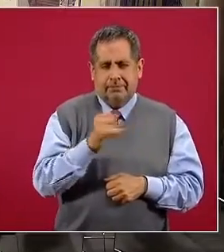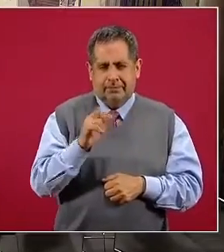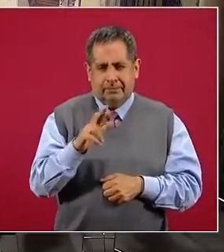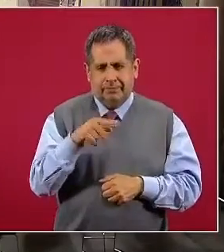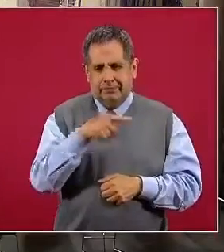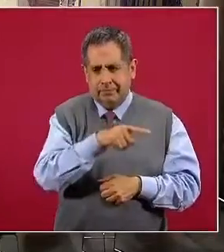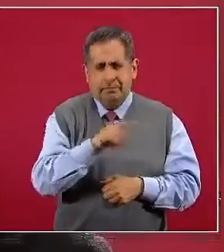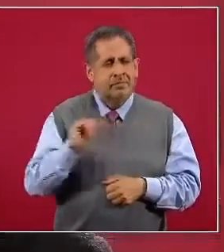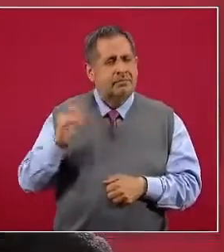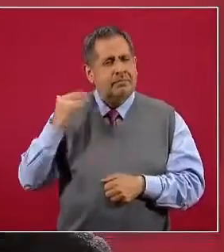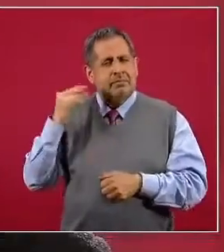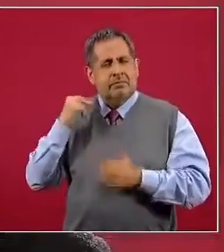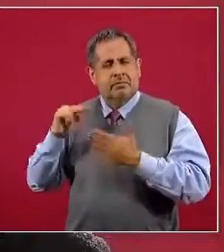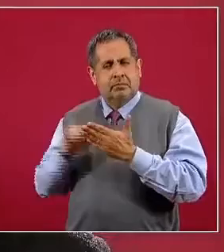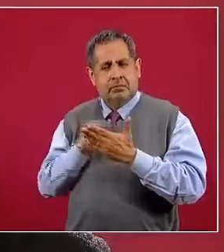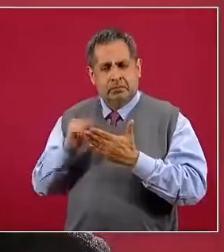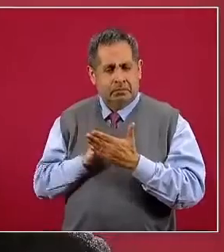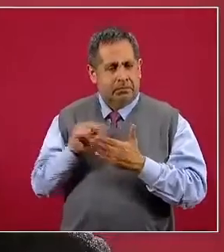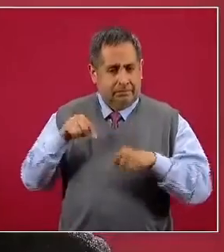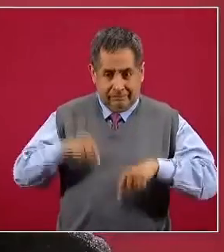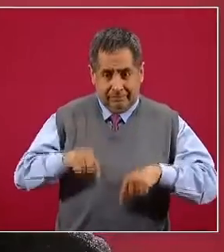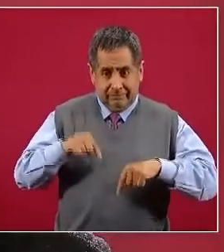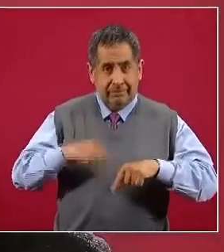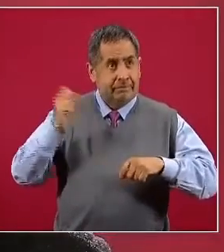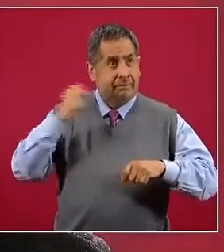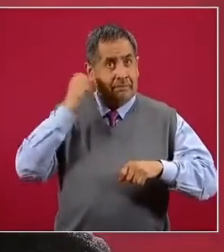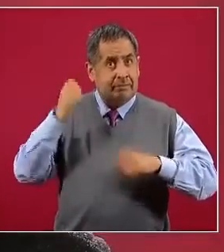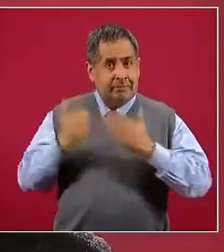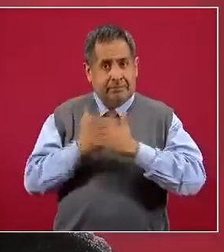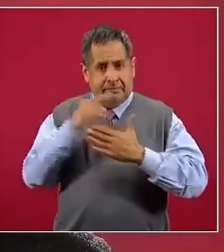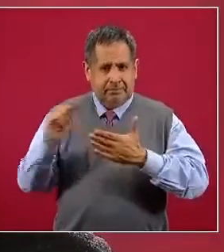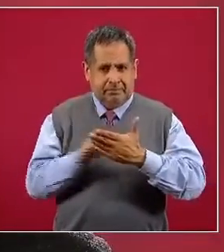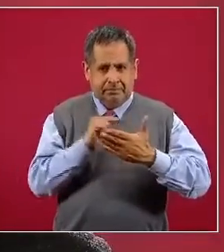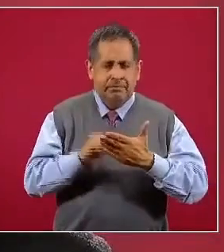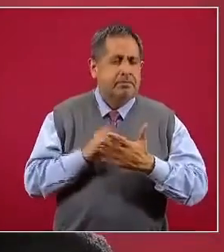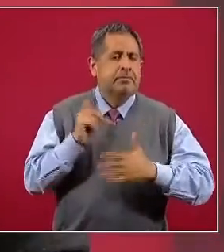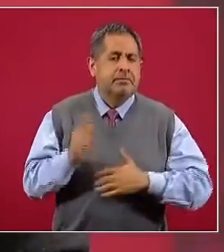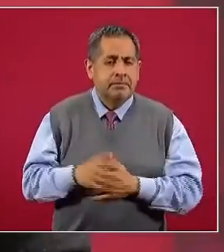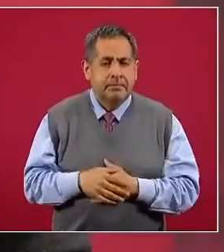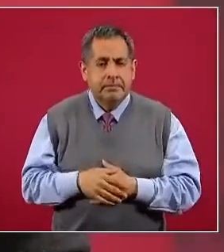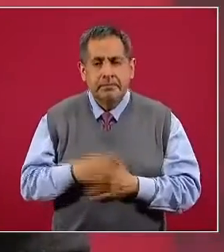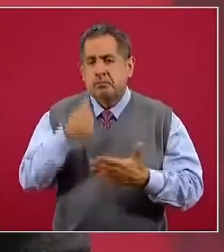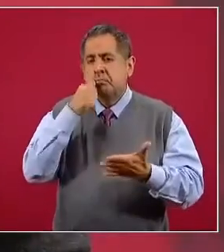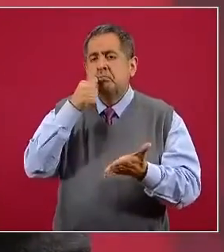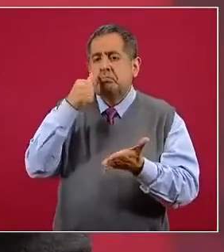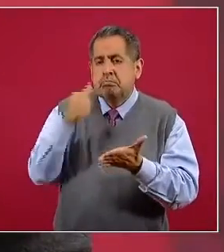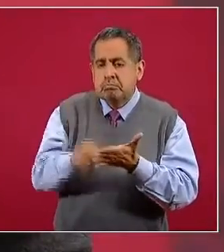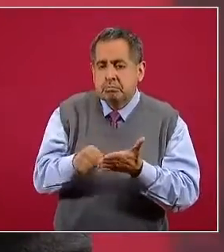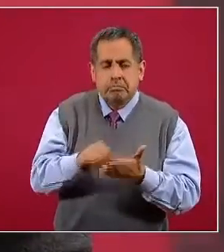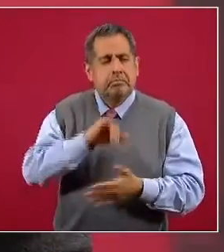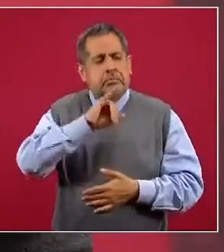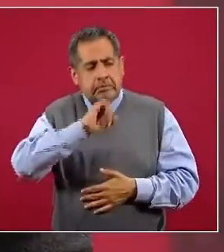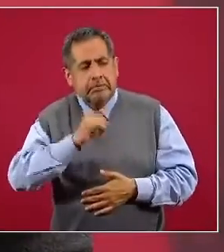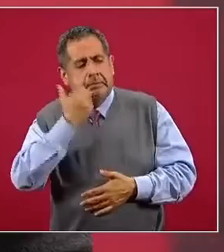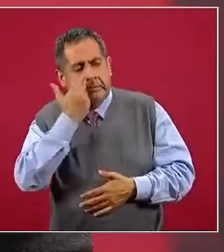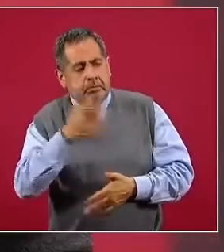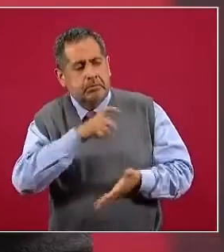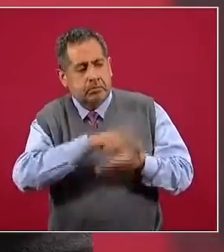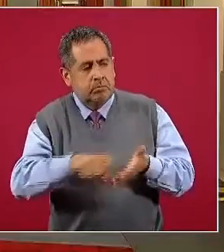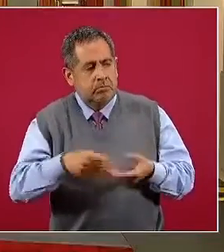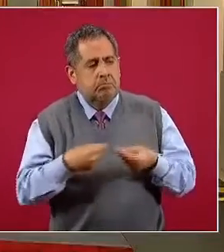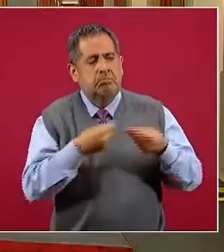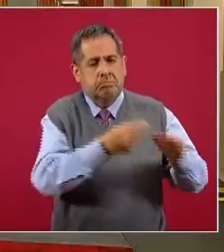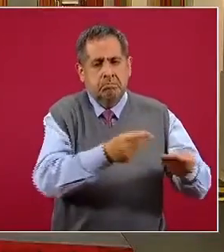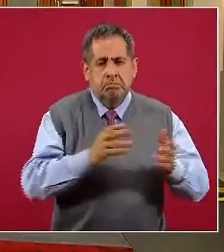unas pocas semanas aquí mismo en la conferencia matutina fue una carta de intención respecto a la adquisición de estas